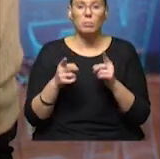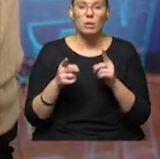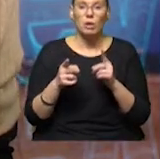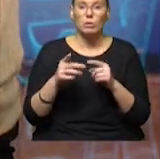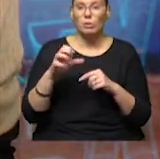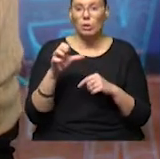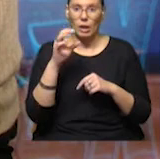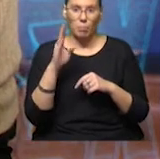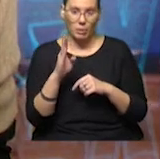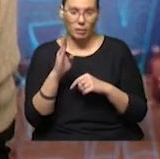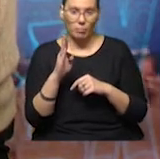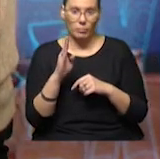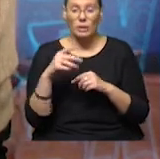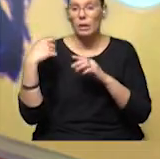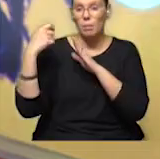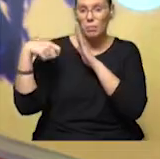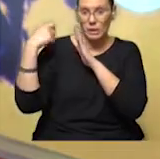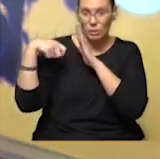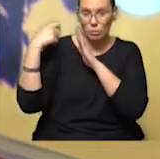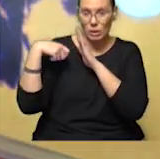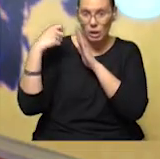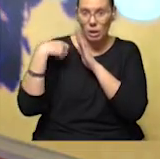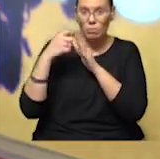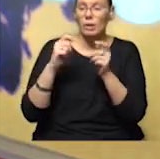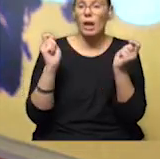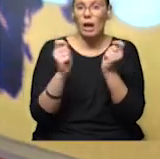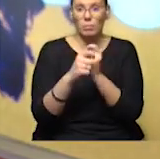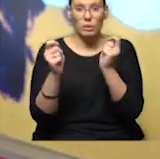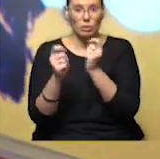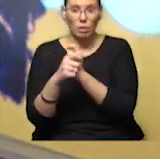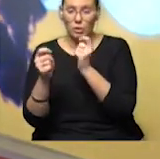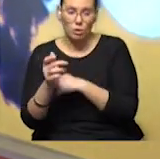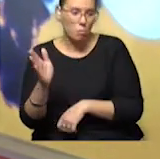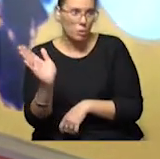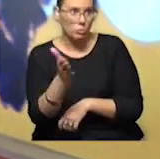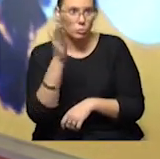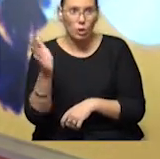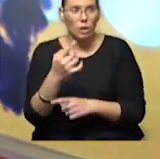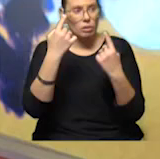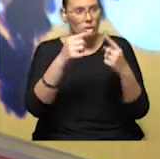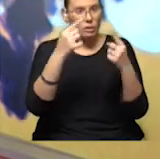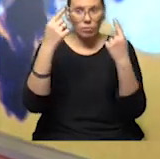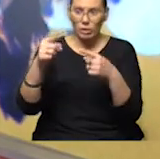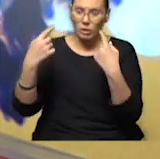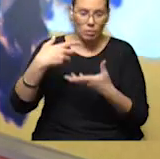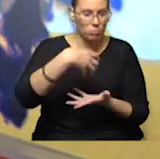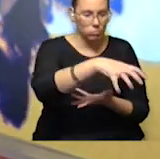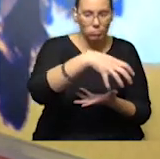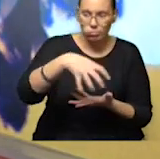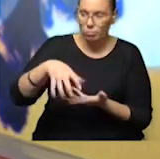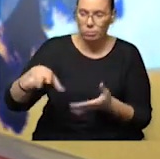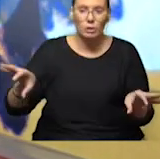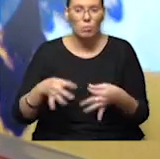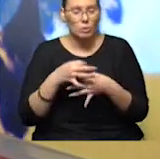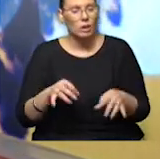EP. Sí, de película. Que, fui cambiando en todas de productor y en todas de géneros, digamos, así. Y entonces,